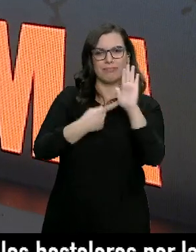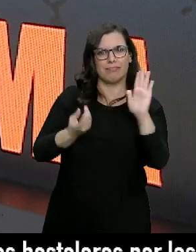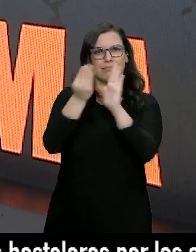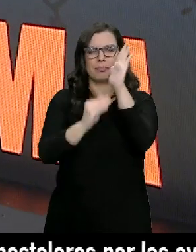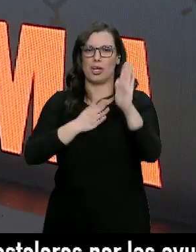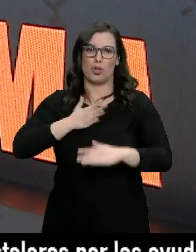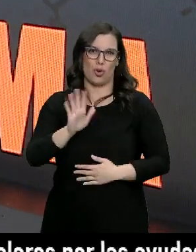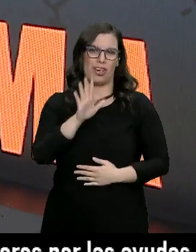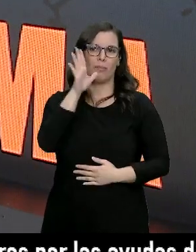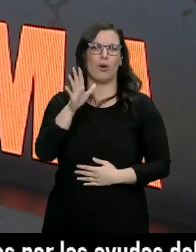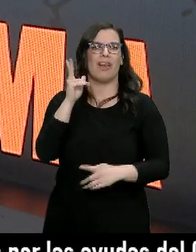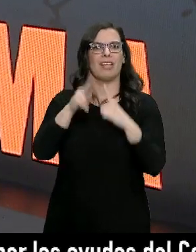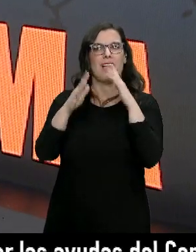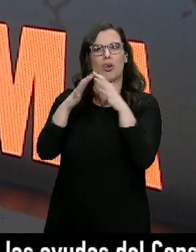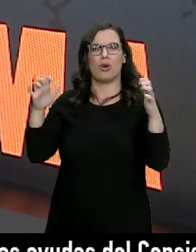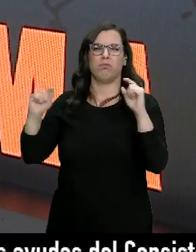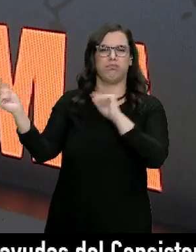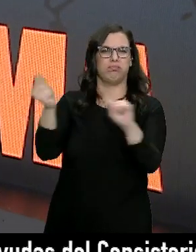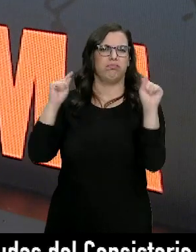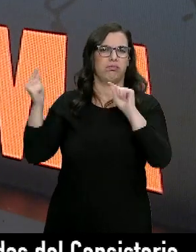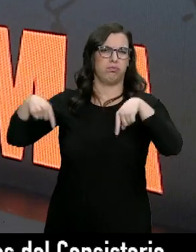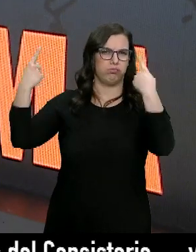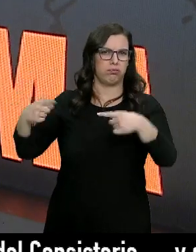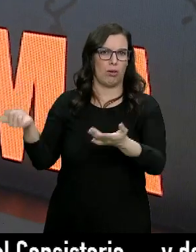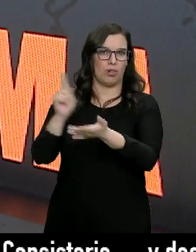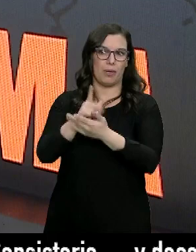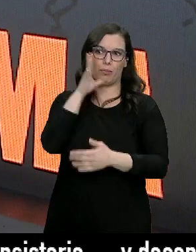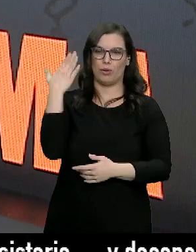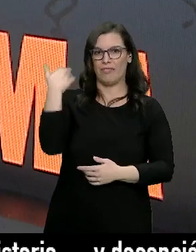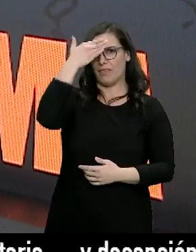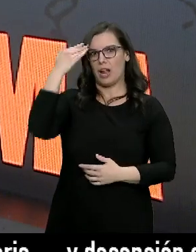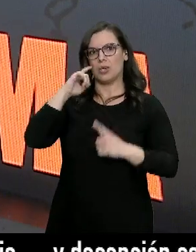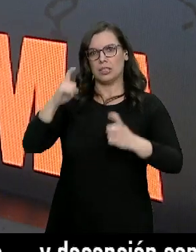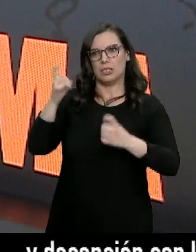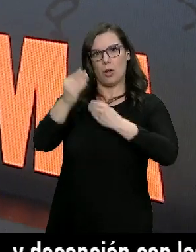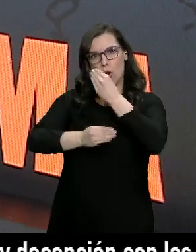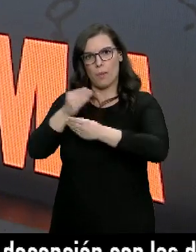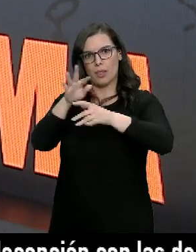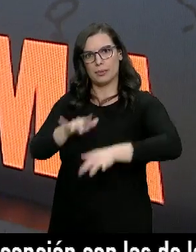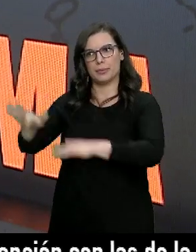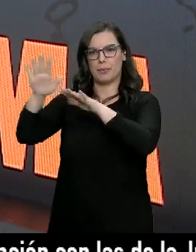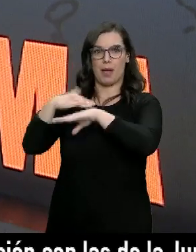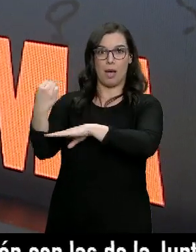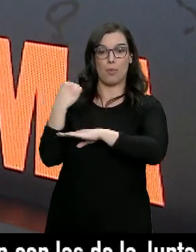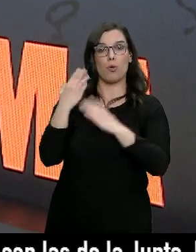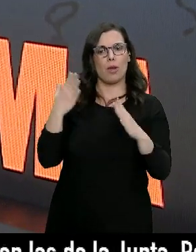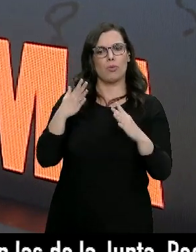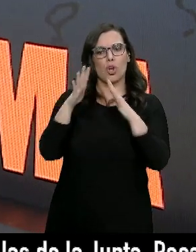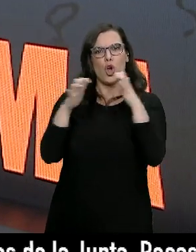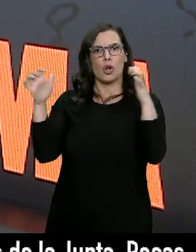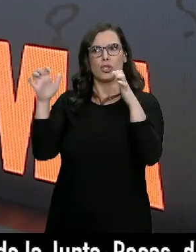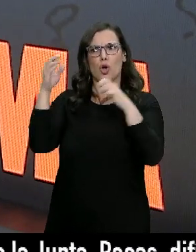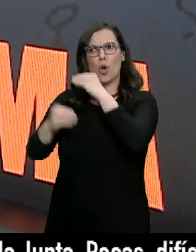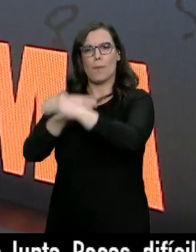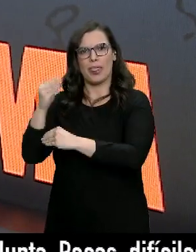encontronazo político en el Congreso y la tortuosa búsqueda de apoyos del pasado verano. Pero la del Congreso no sería la única vía para poder cambiar el estado